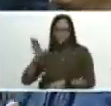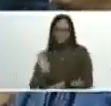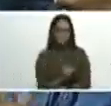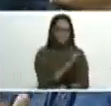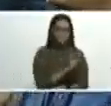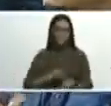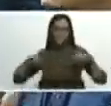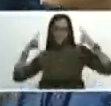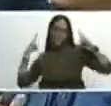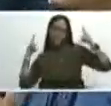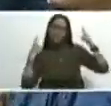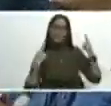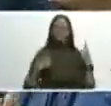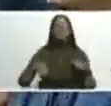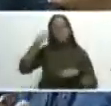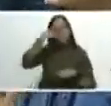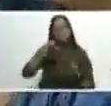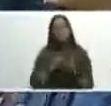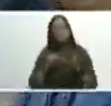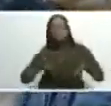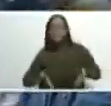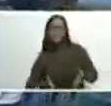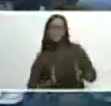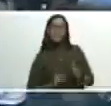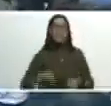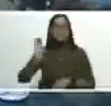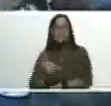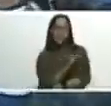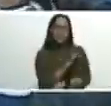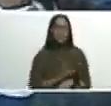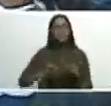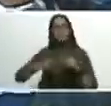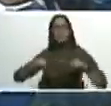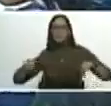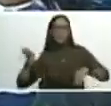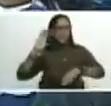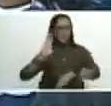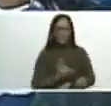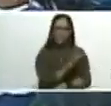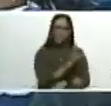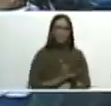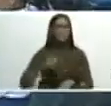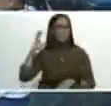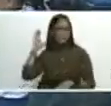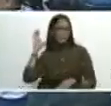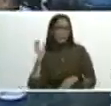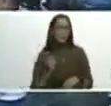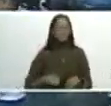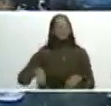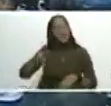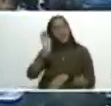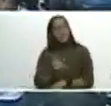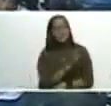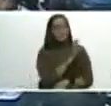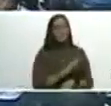Quiero cantarle a la Guaira, el pueblo donde yo nací. Quiero cantarle a mi tierra, quiero cantarle a mi país. Quiero cantarle a la Guaira, el